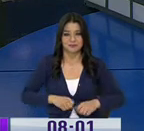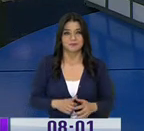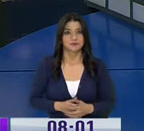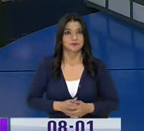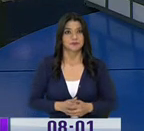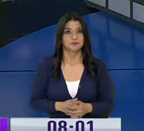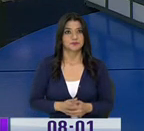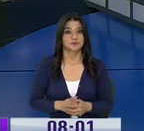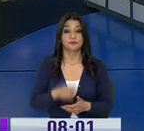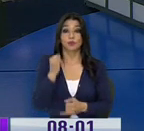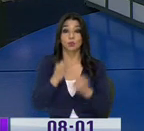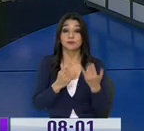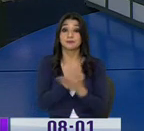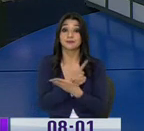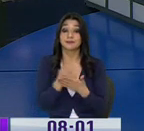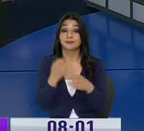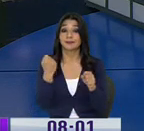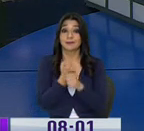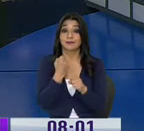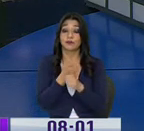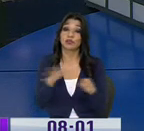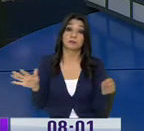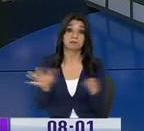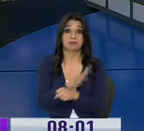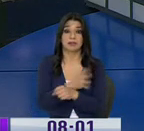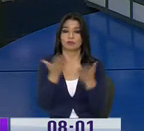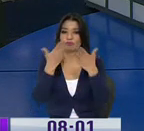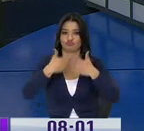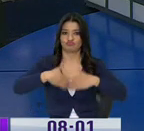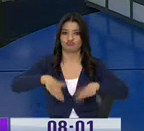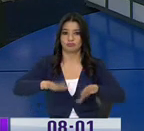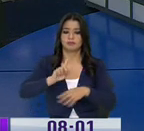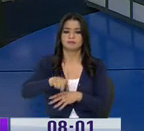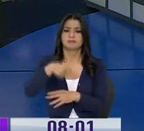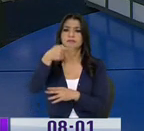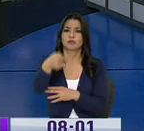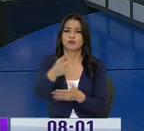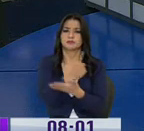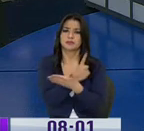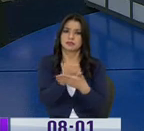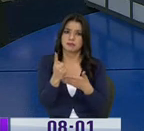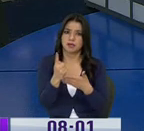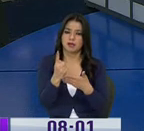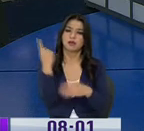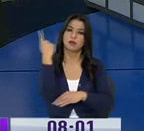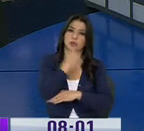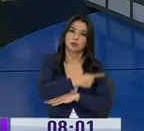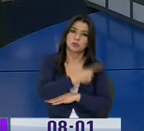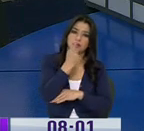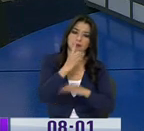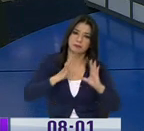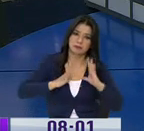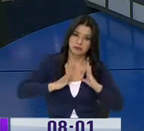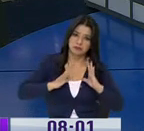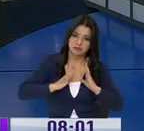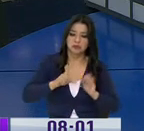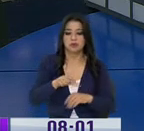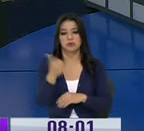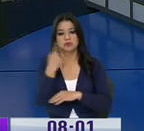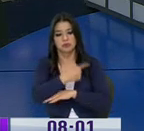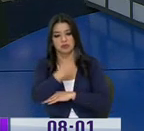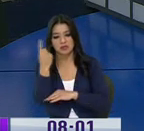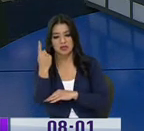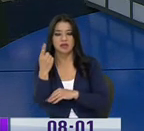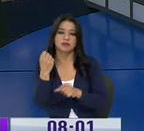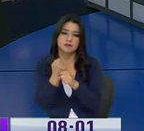la última semana laborable completa. Sí, porque luego vienen la Navidad, el Año Nuevo y hay feriado también el fin de